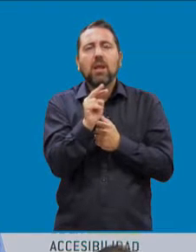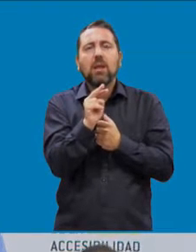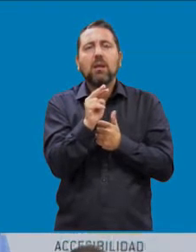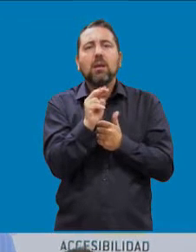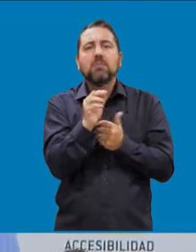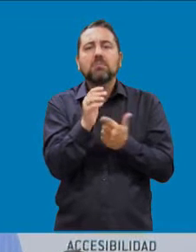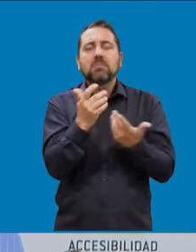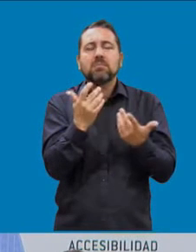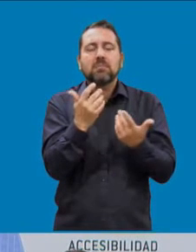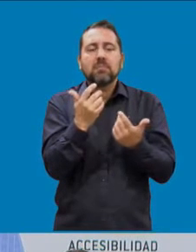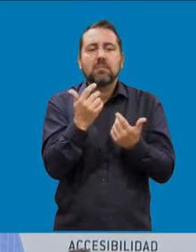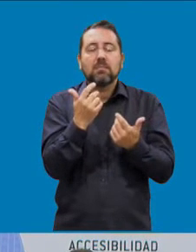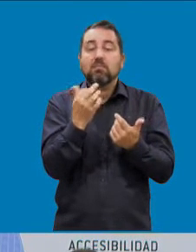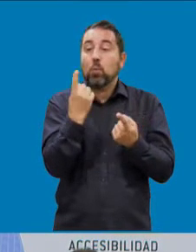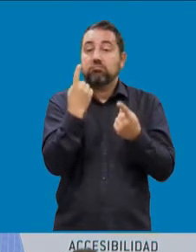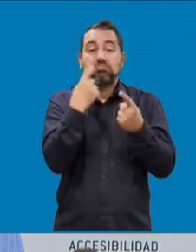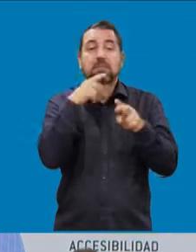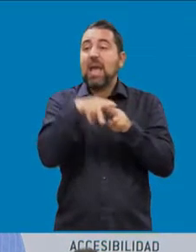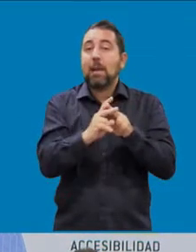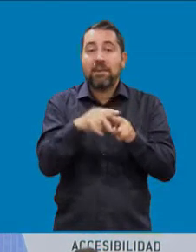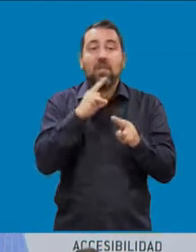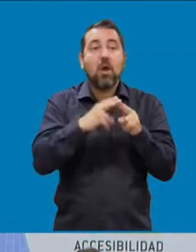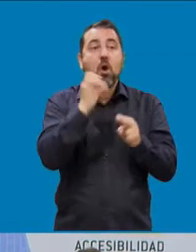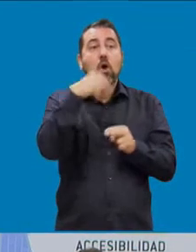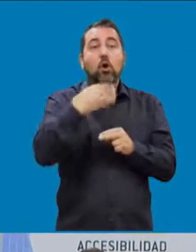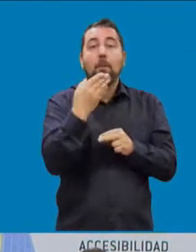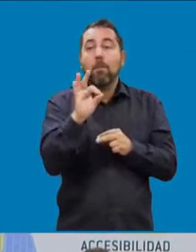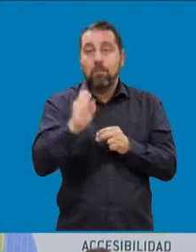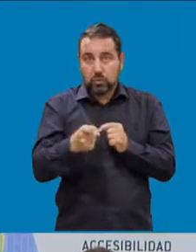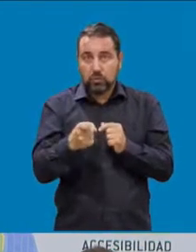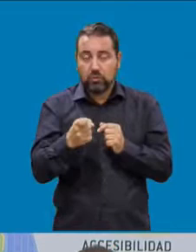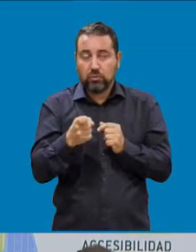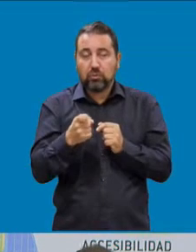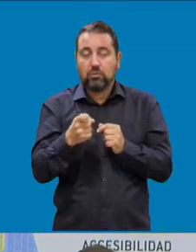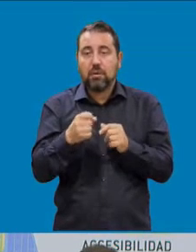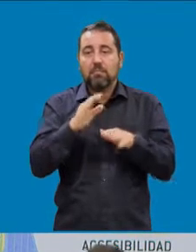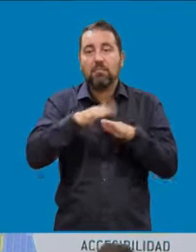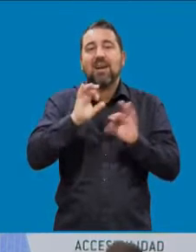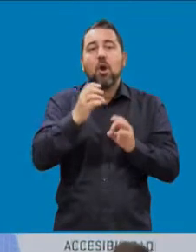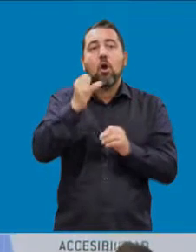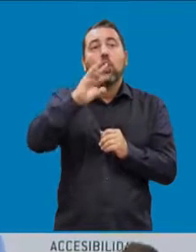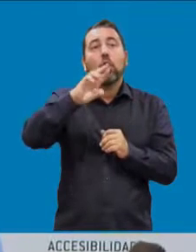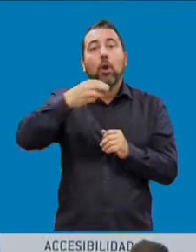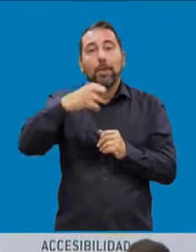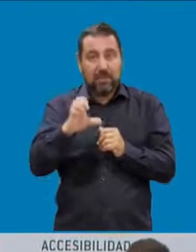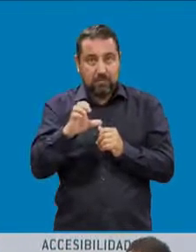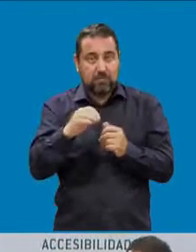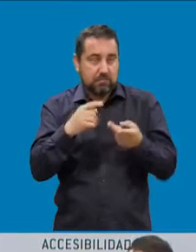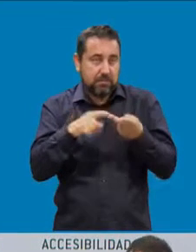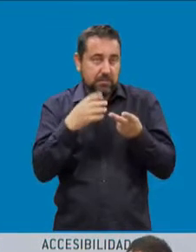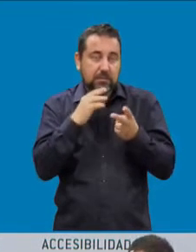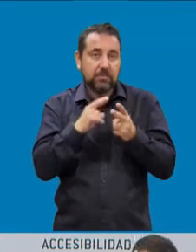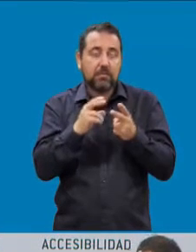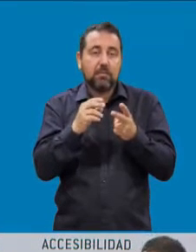calificaciones. Se ve como con un gesto, con una herramienta que se llama Chromebox